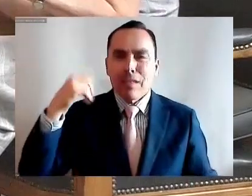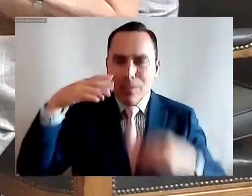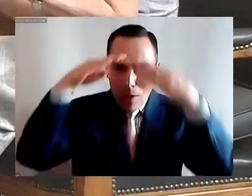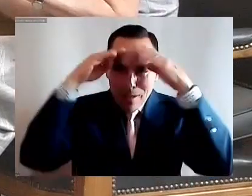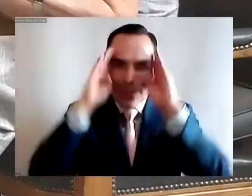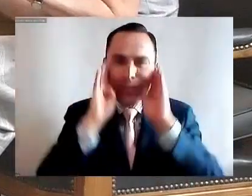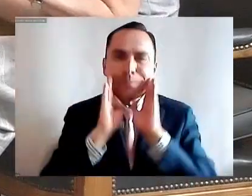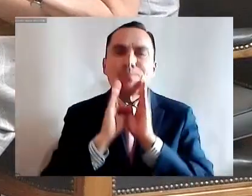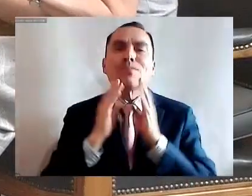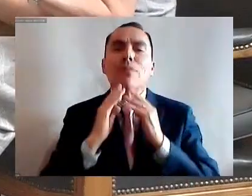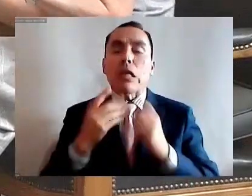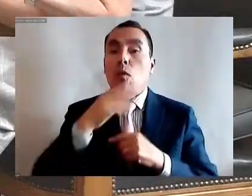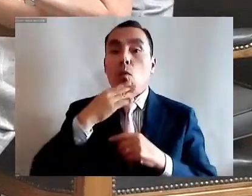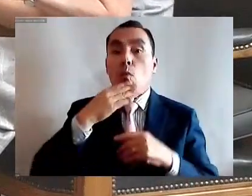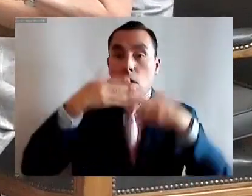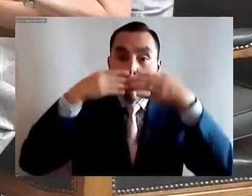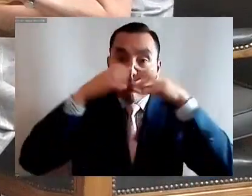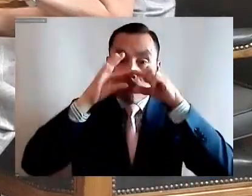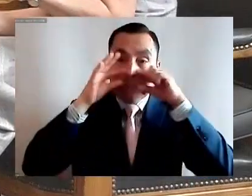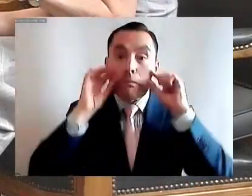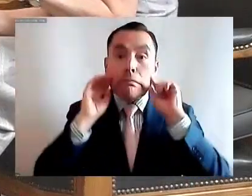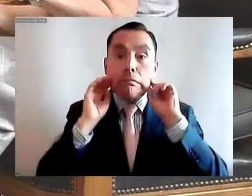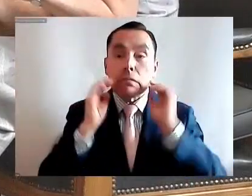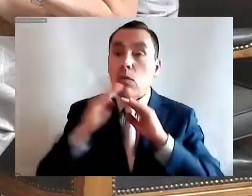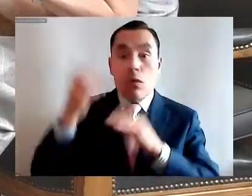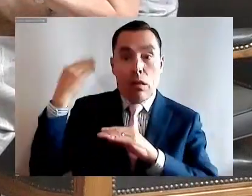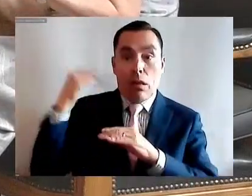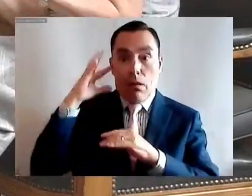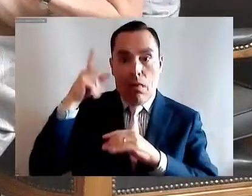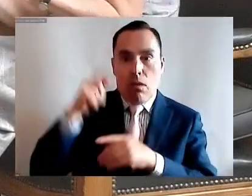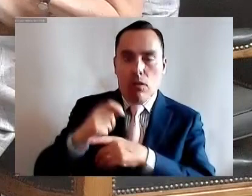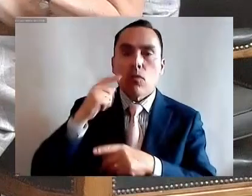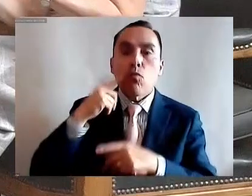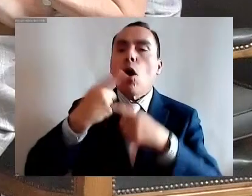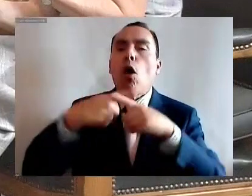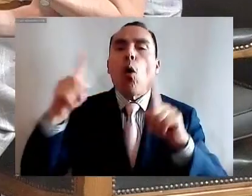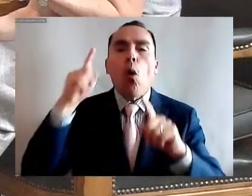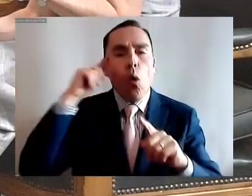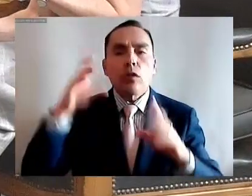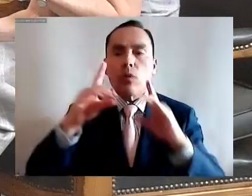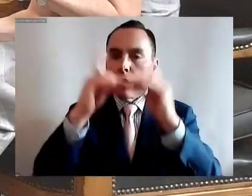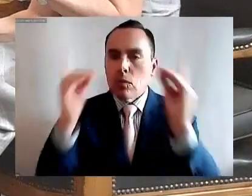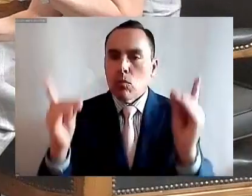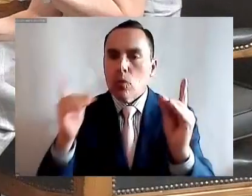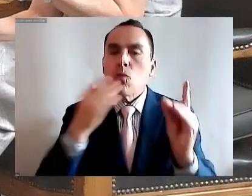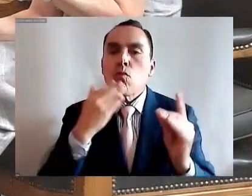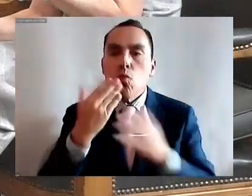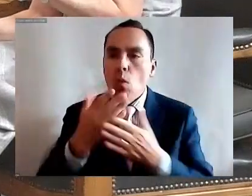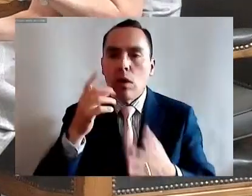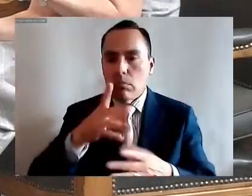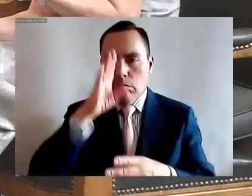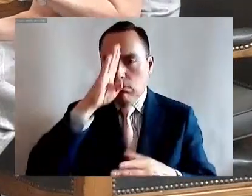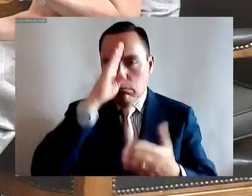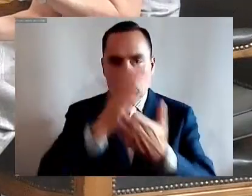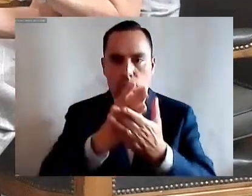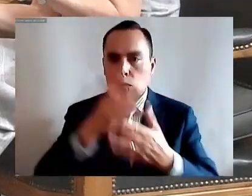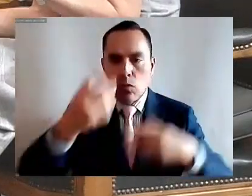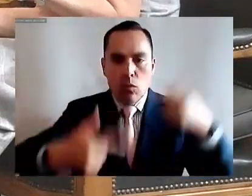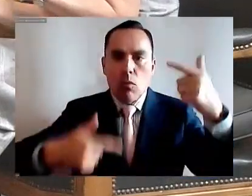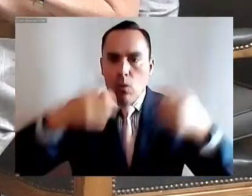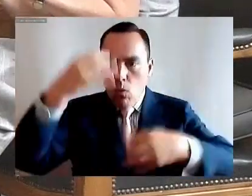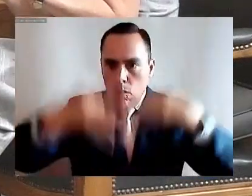en democracias consolidadas se han tomado decisiones judiciales y legislativas